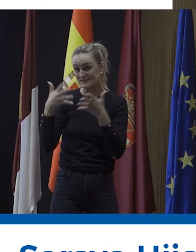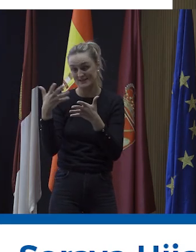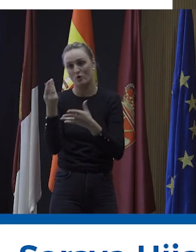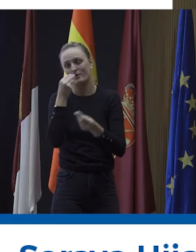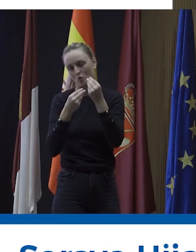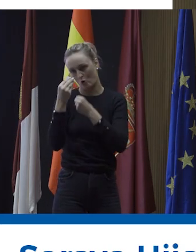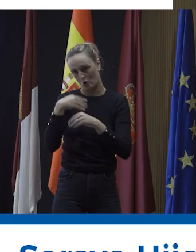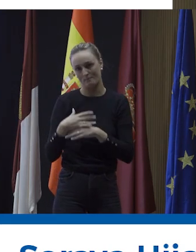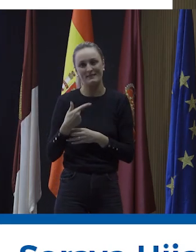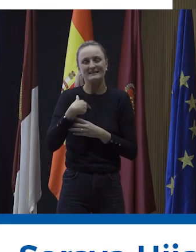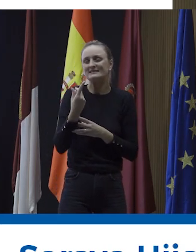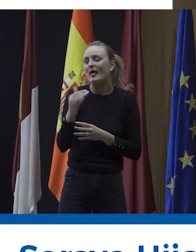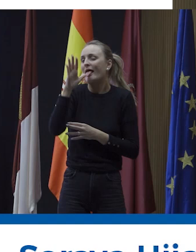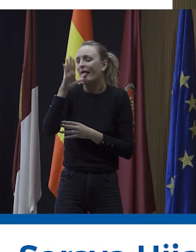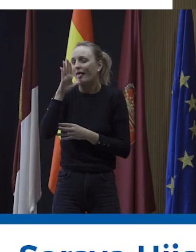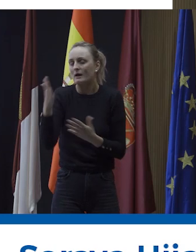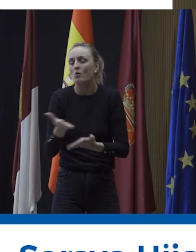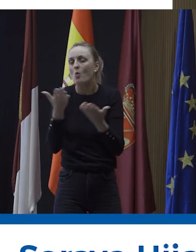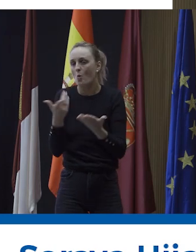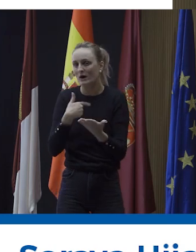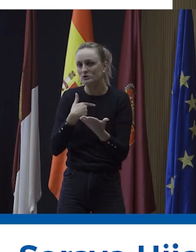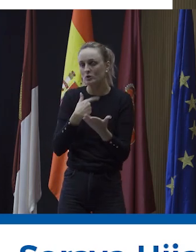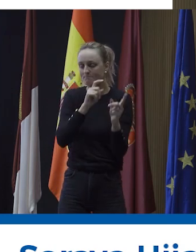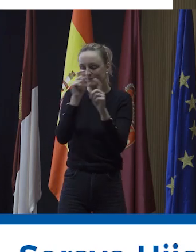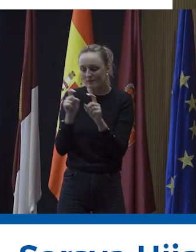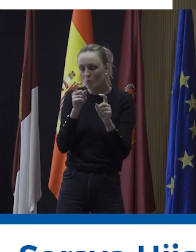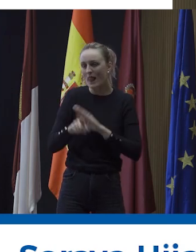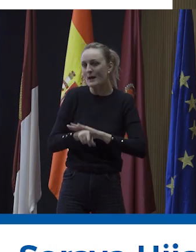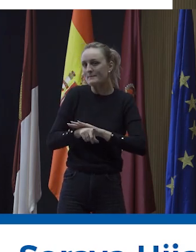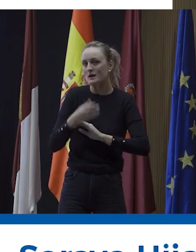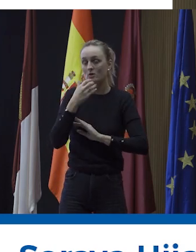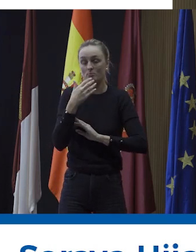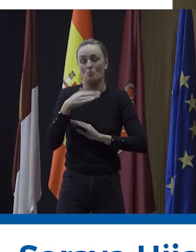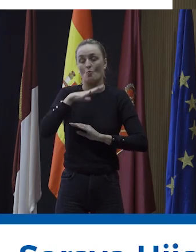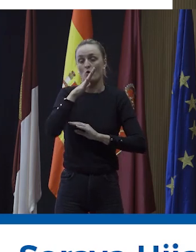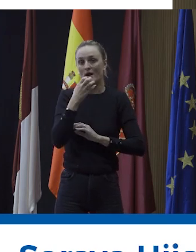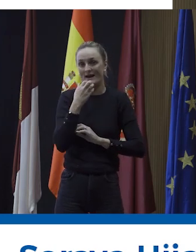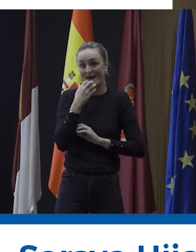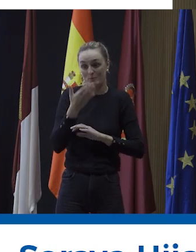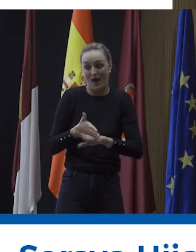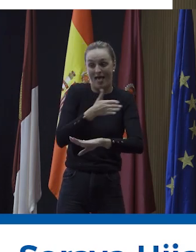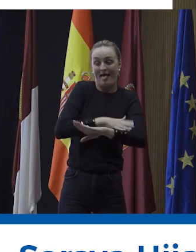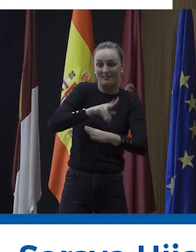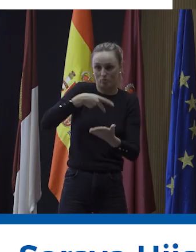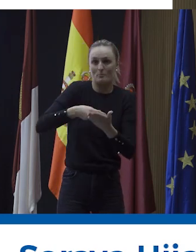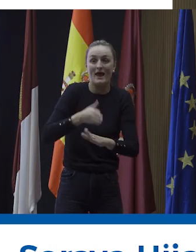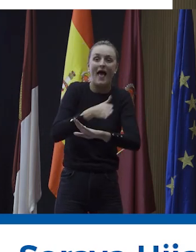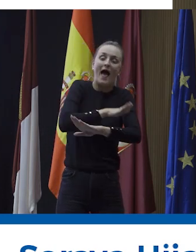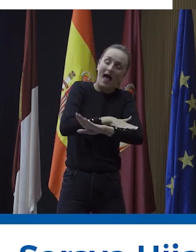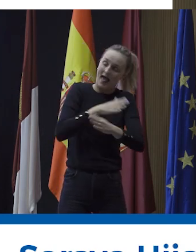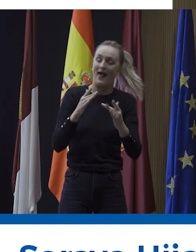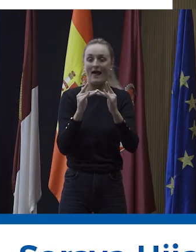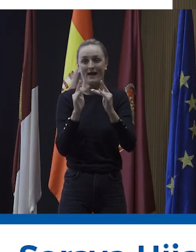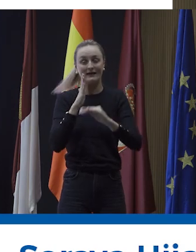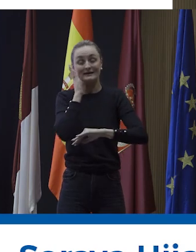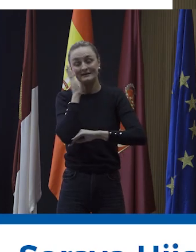¿Cómo tenemos que educar a nuestra vejiga? ¿Vale? Yo para acostarme no me puedo beber un vaso de